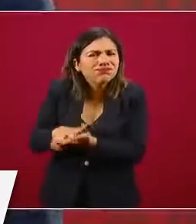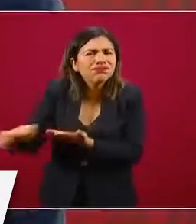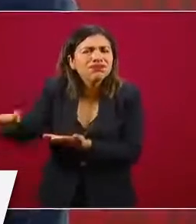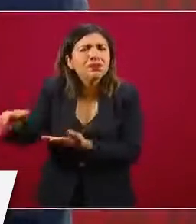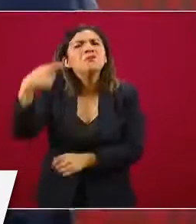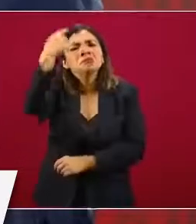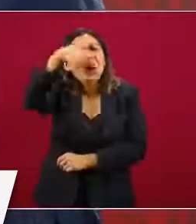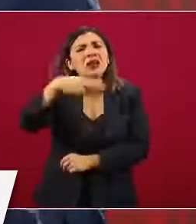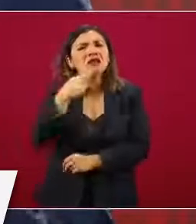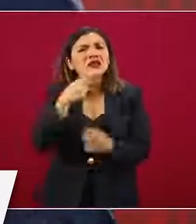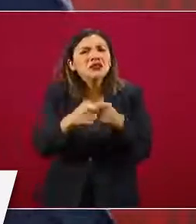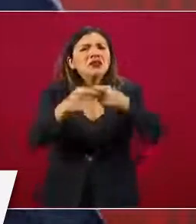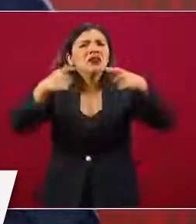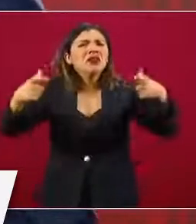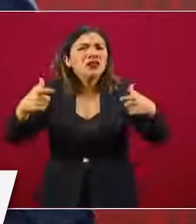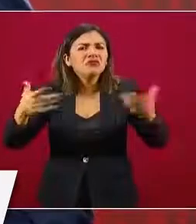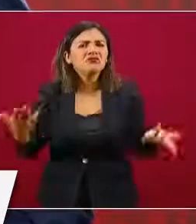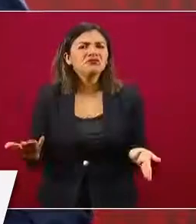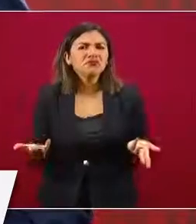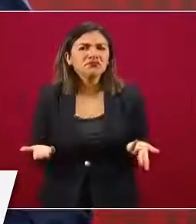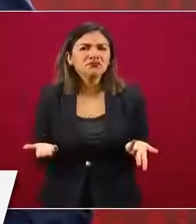¿de qué sirve el crecimiento?